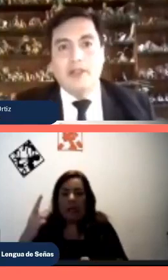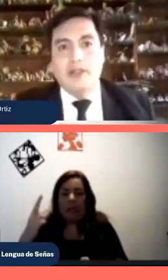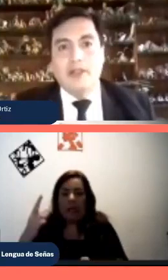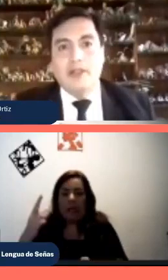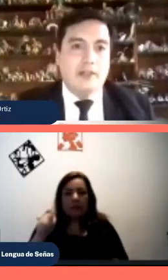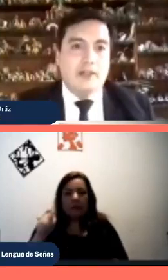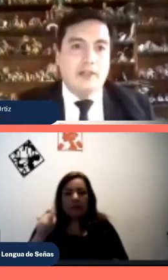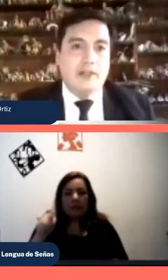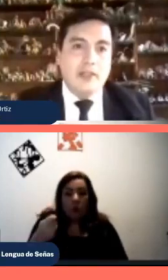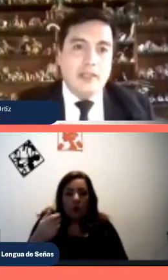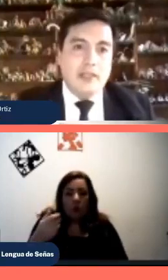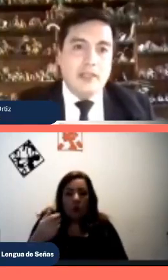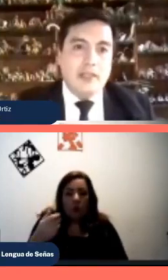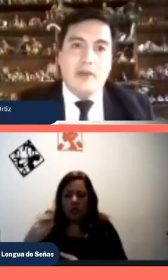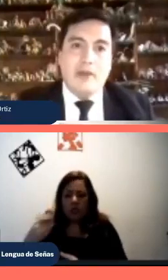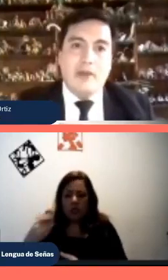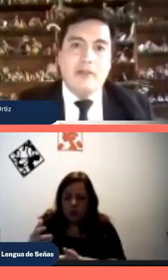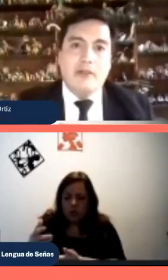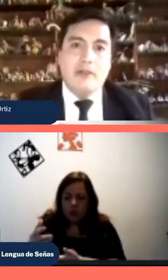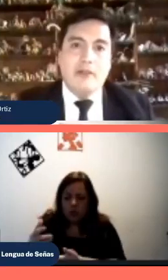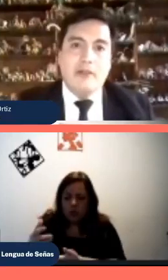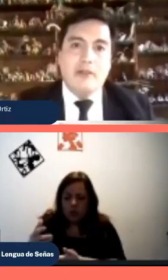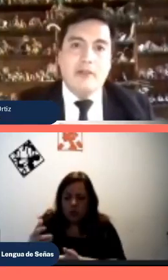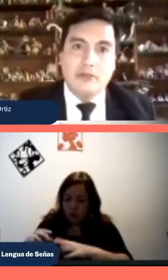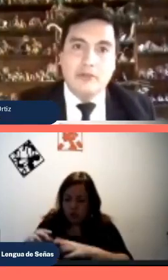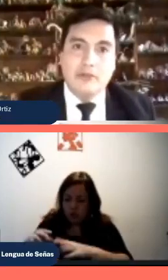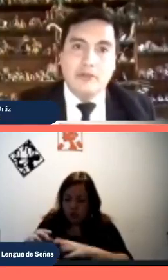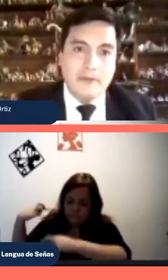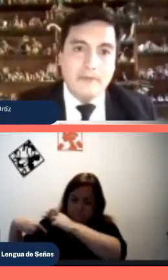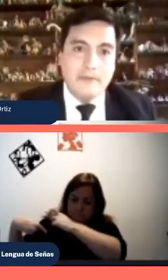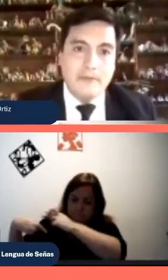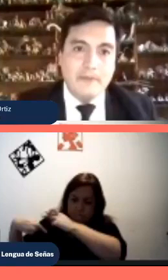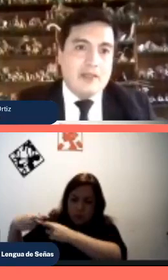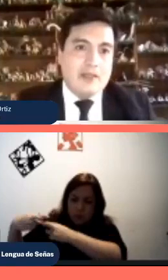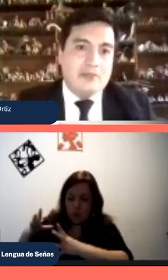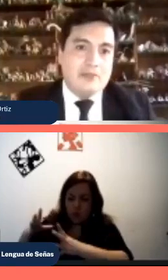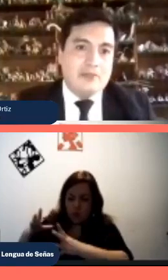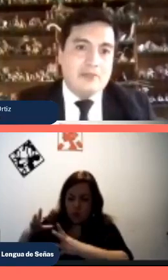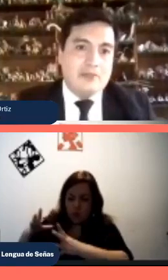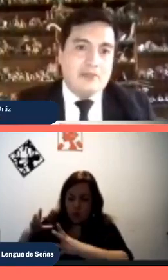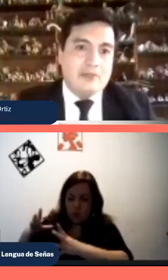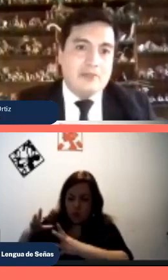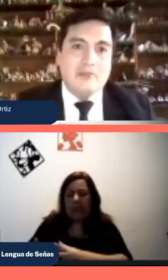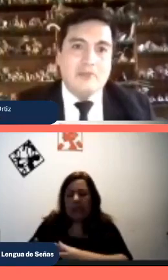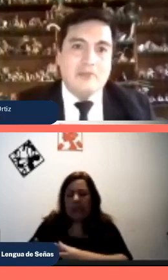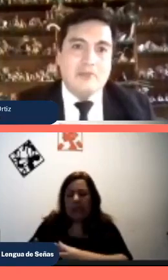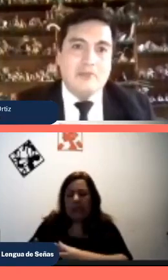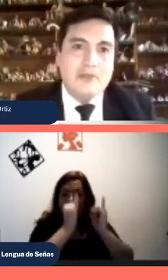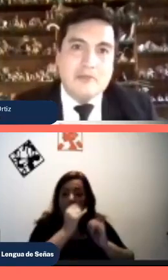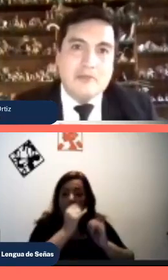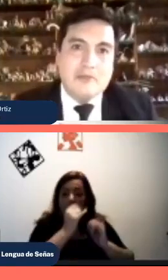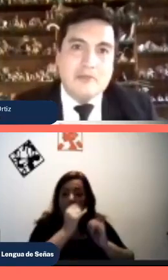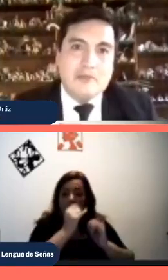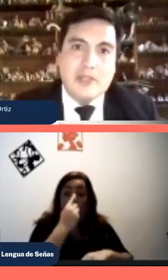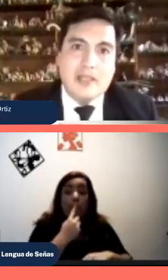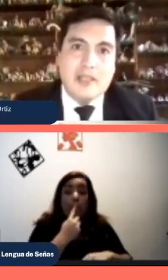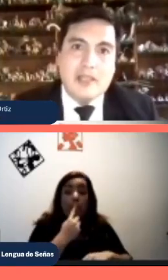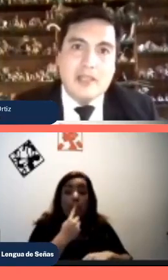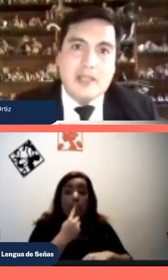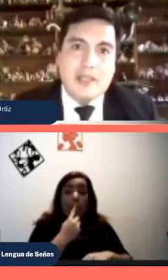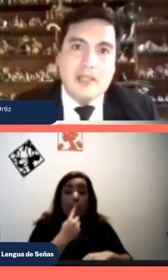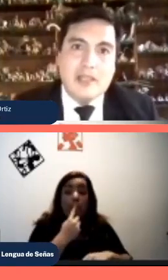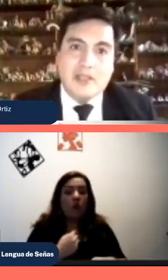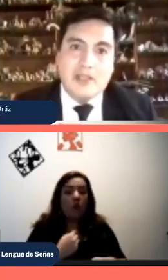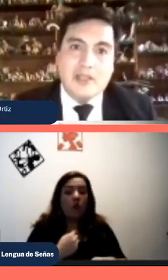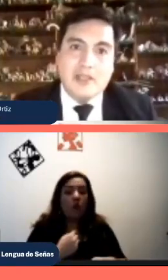patrimonial que tiene esto y formaron el Museo Paleontológico, que es uno de los mejores museos en paleontología que